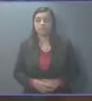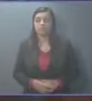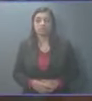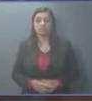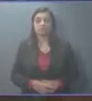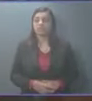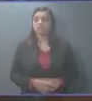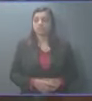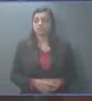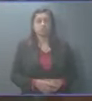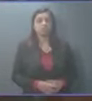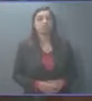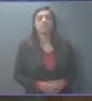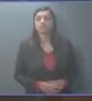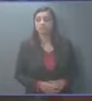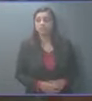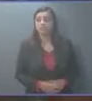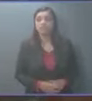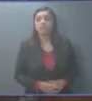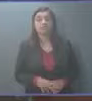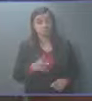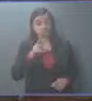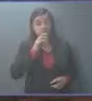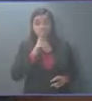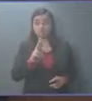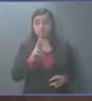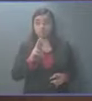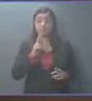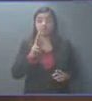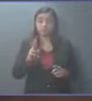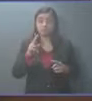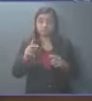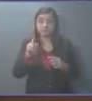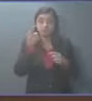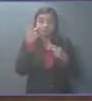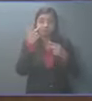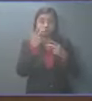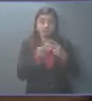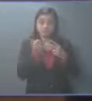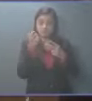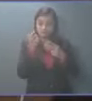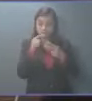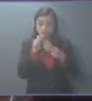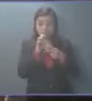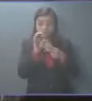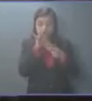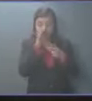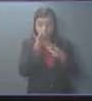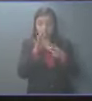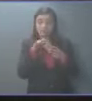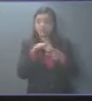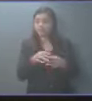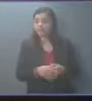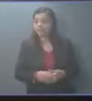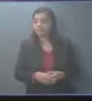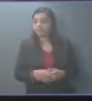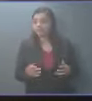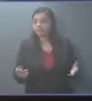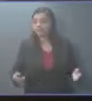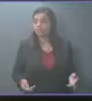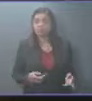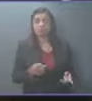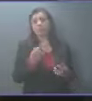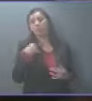Entonces la respuesta es en el primer trimestre. Esa es la respuesta. Tiene la palabra, Presidente, diputada. le aclaro, la respuesta que